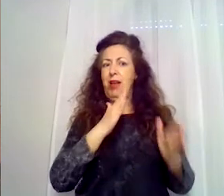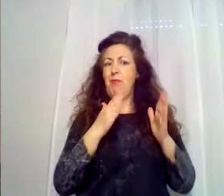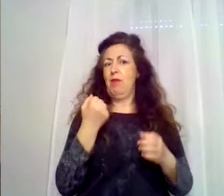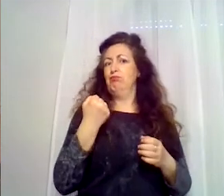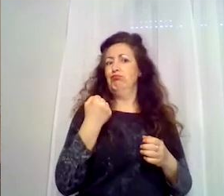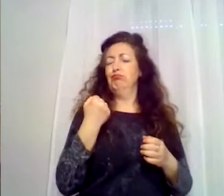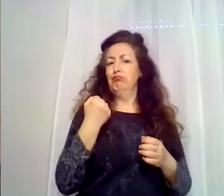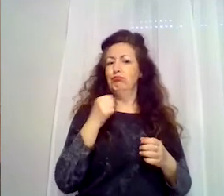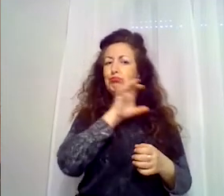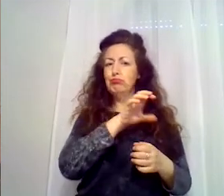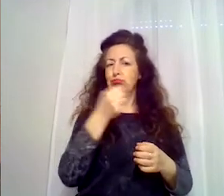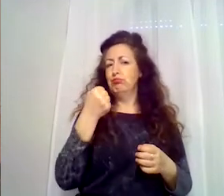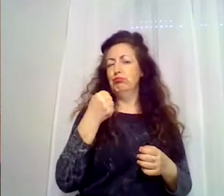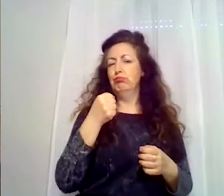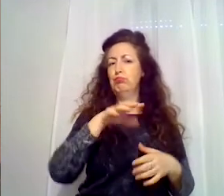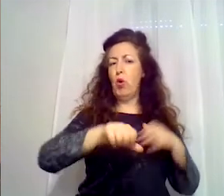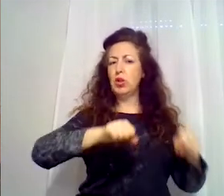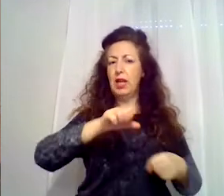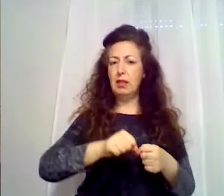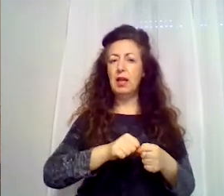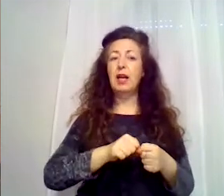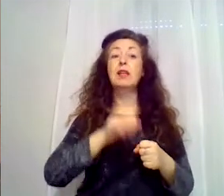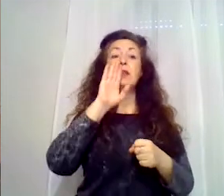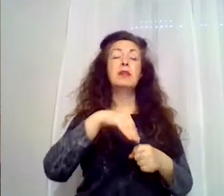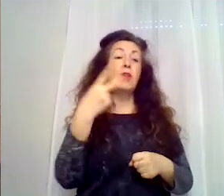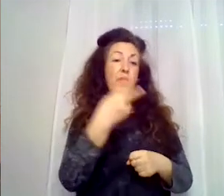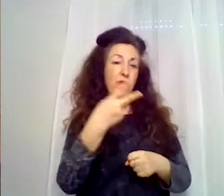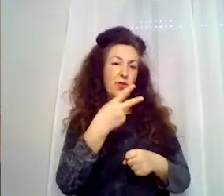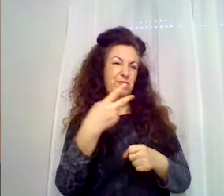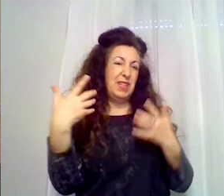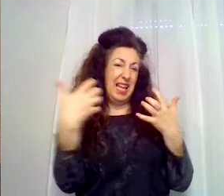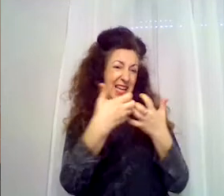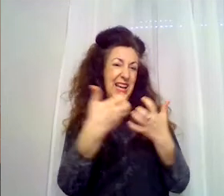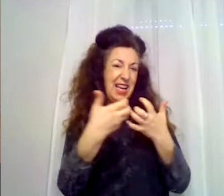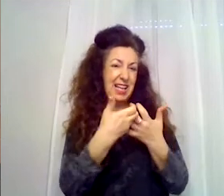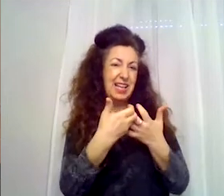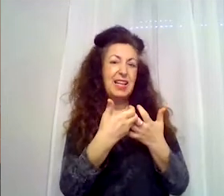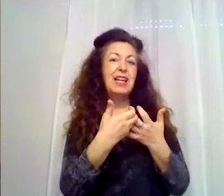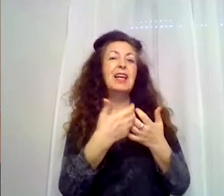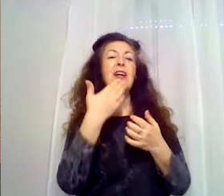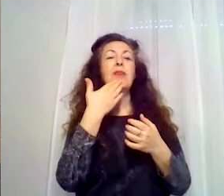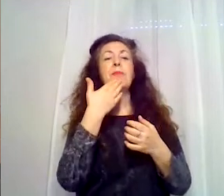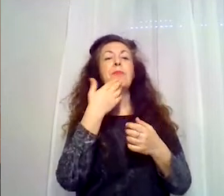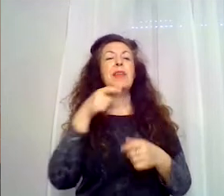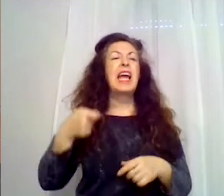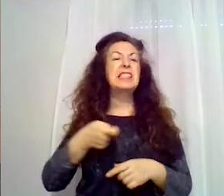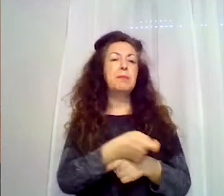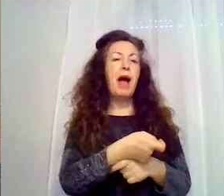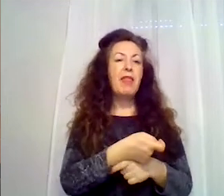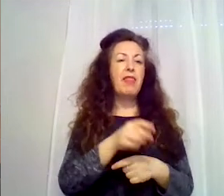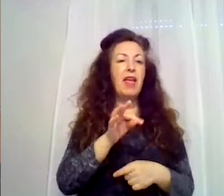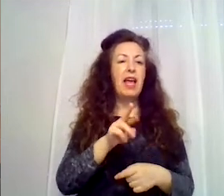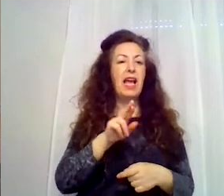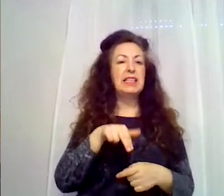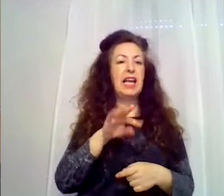hijos, por tanto va a crear después un problema con María